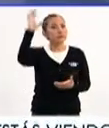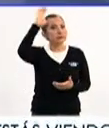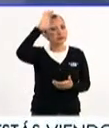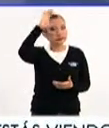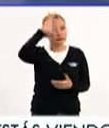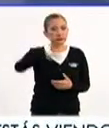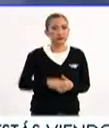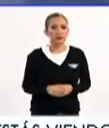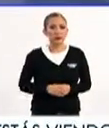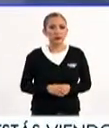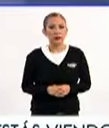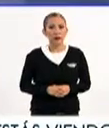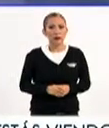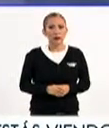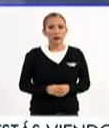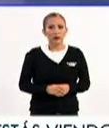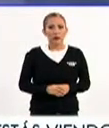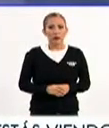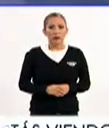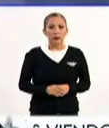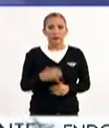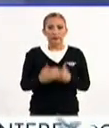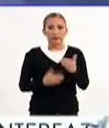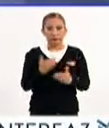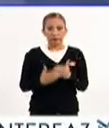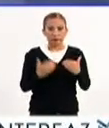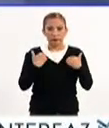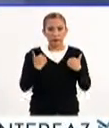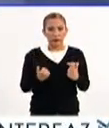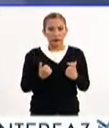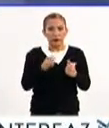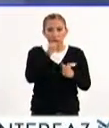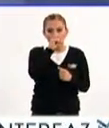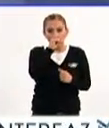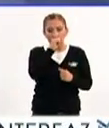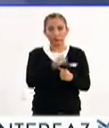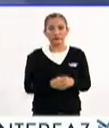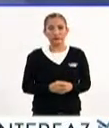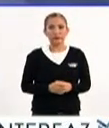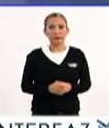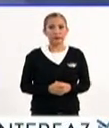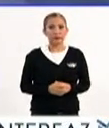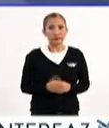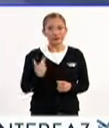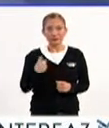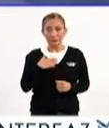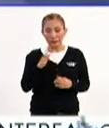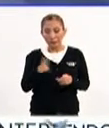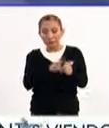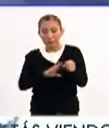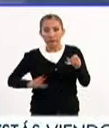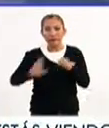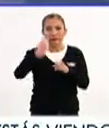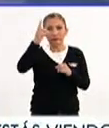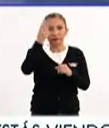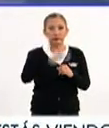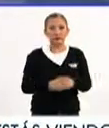ciencia, pues en el desarrollo del entendimiento de nuestra naturaleza como